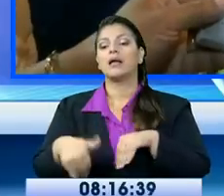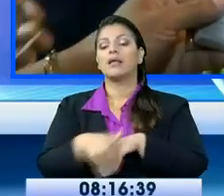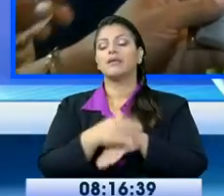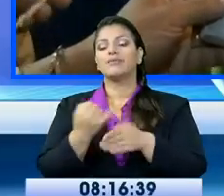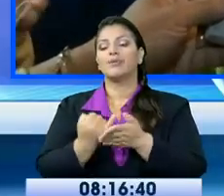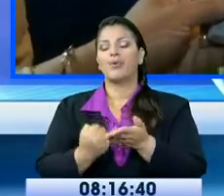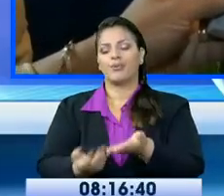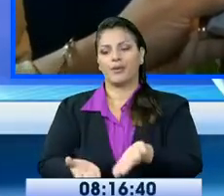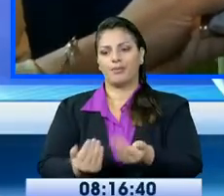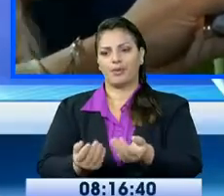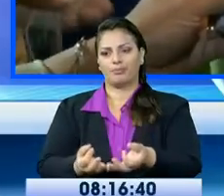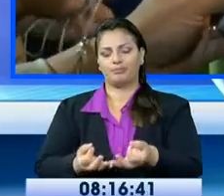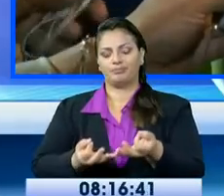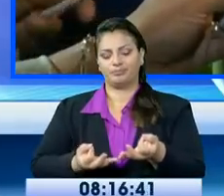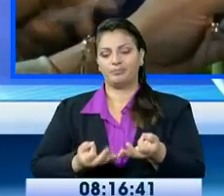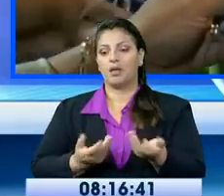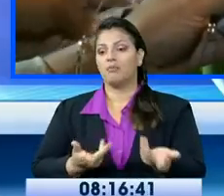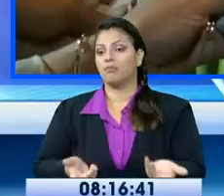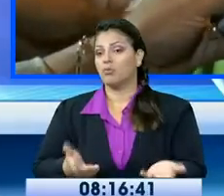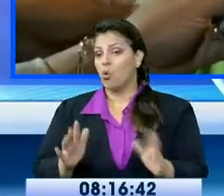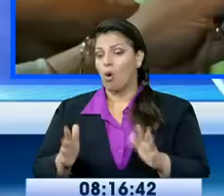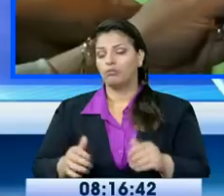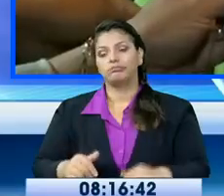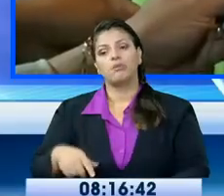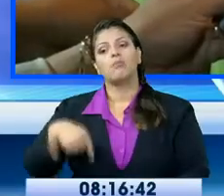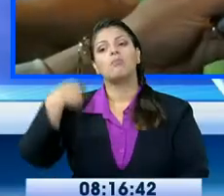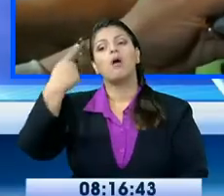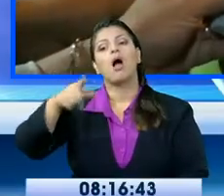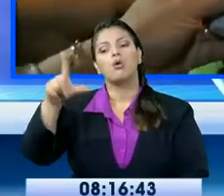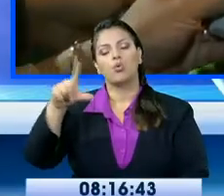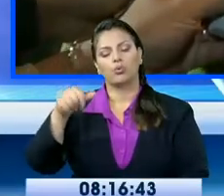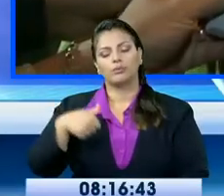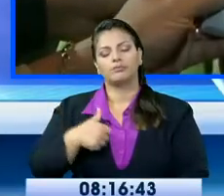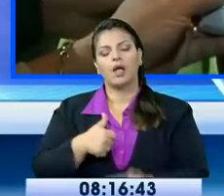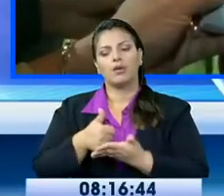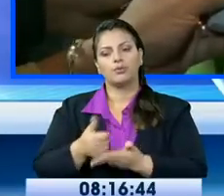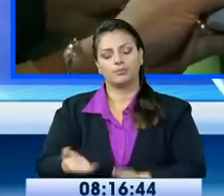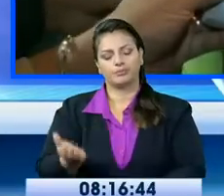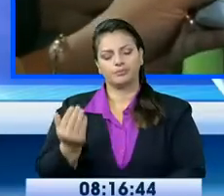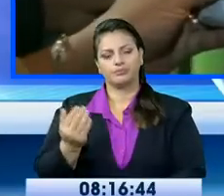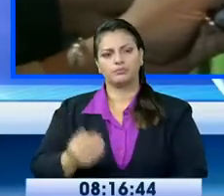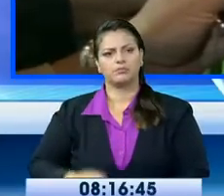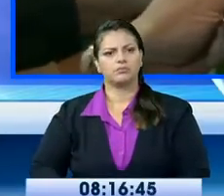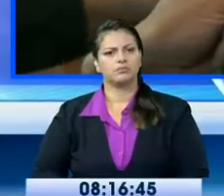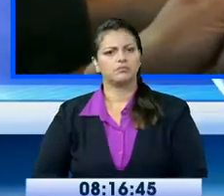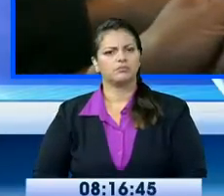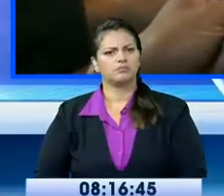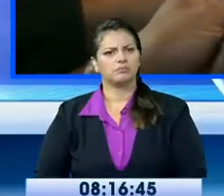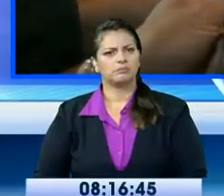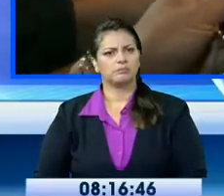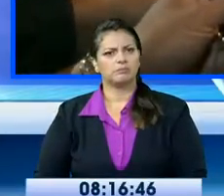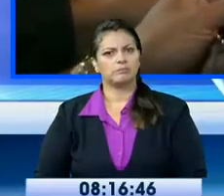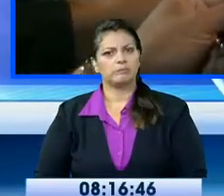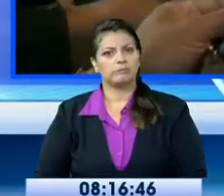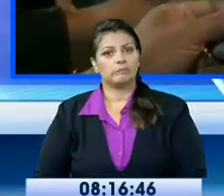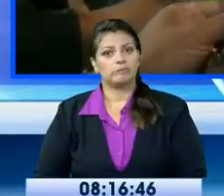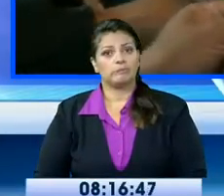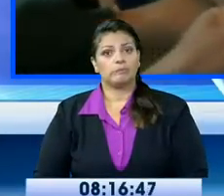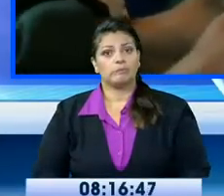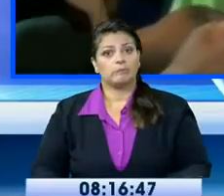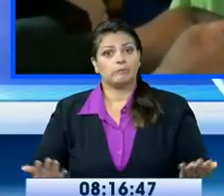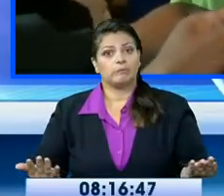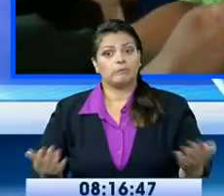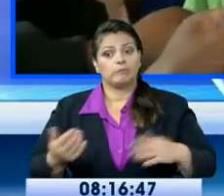De la muerte no se regresa. Pero si hay, si es como dice la denunciante, si hay mucho que investigar